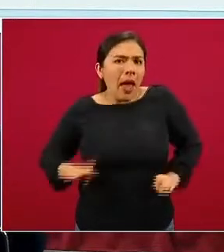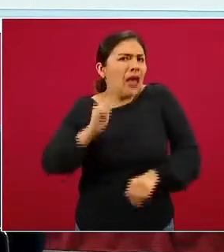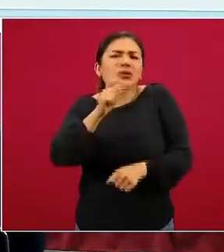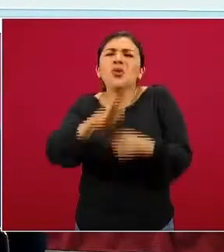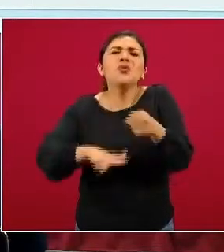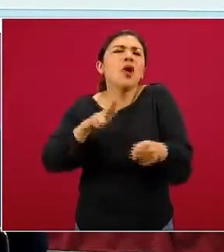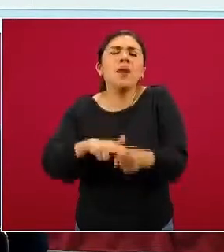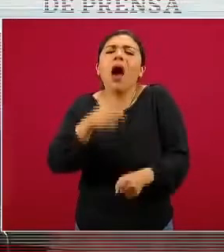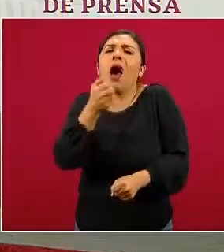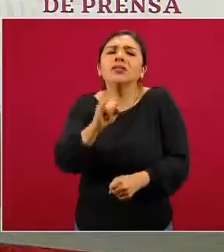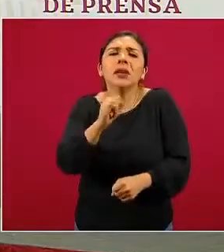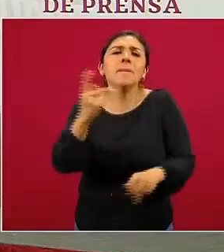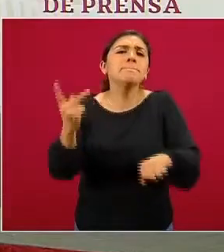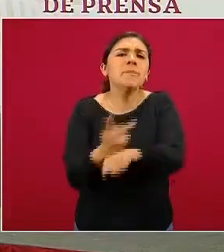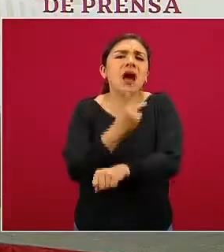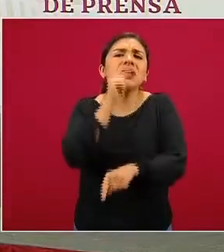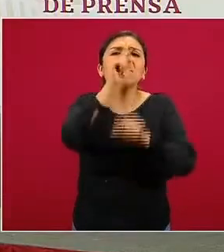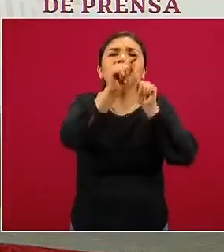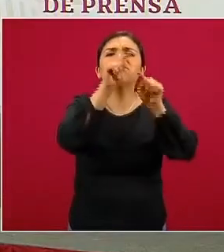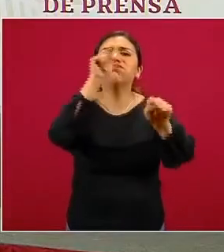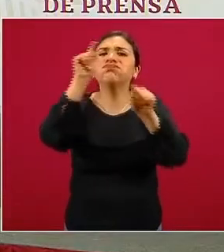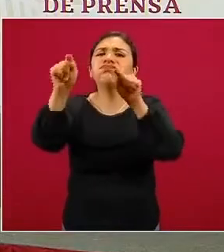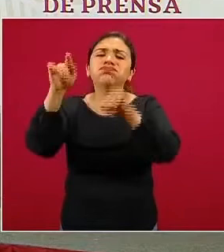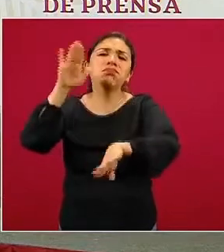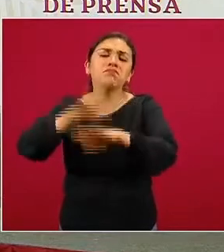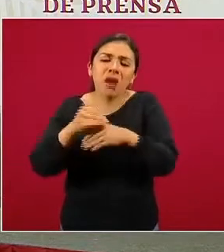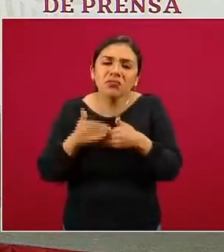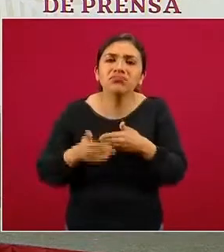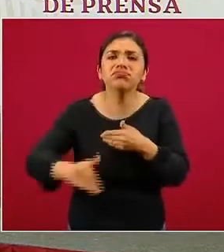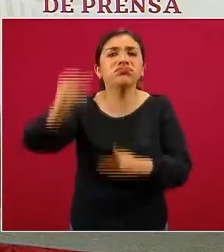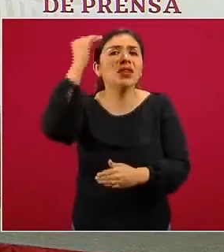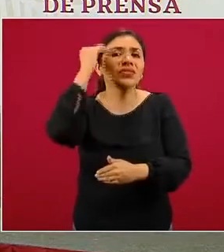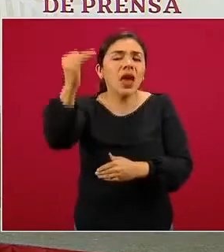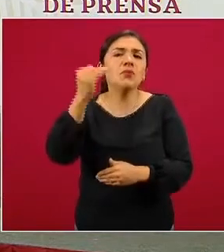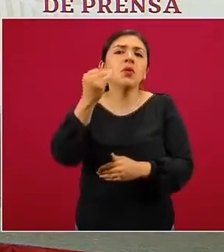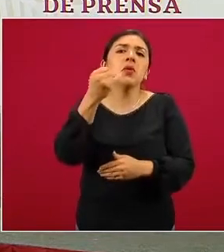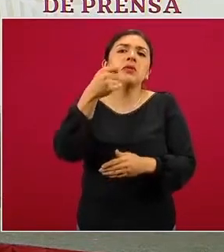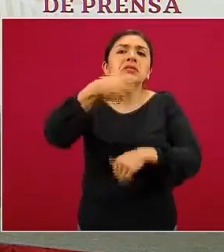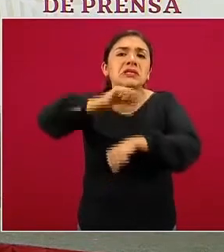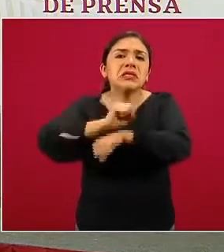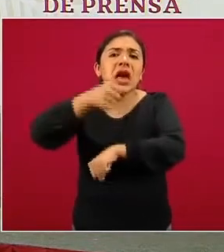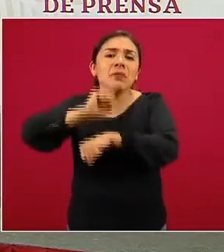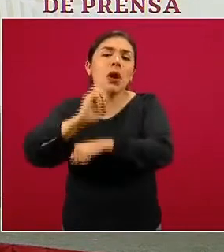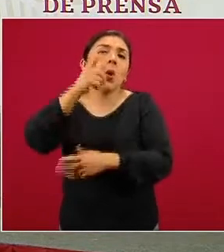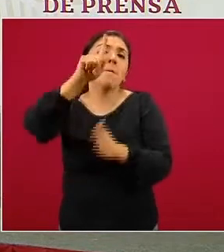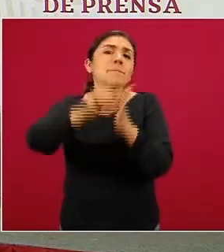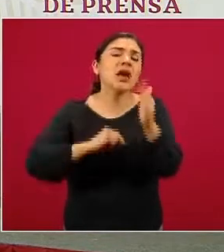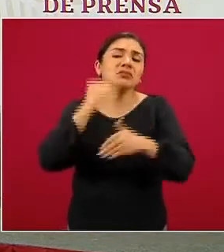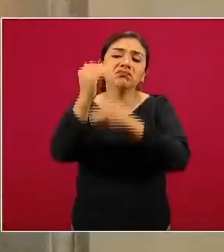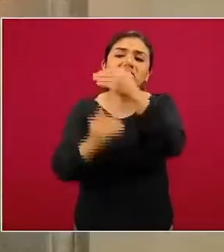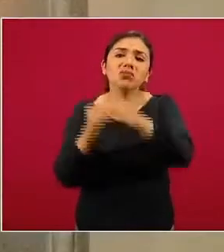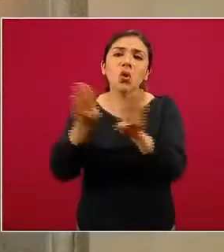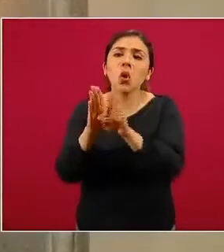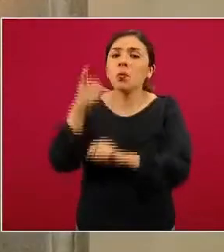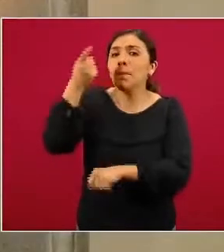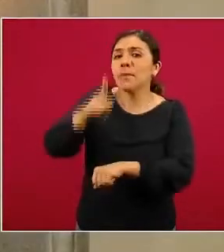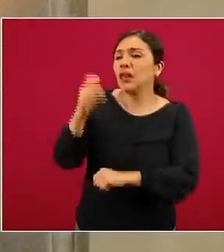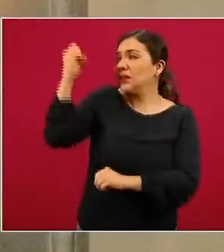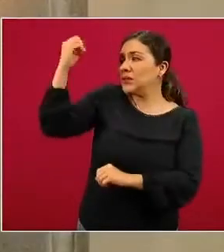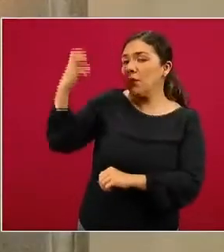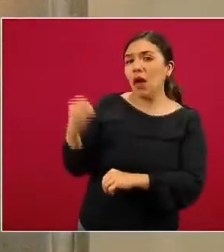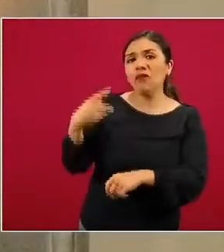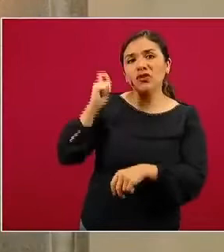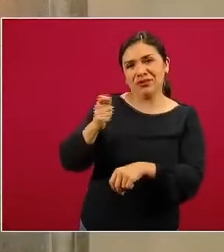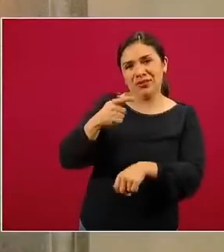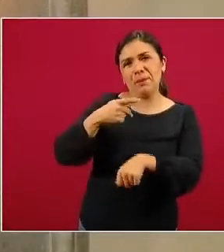normal que sucede y que sucederá en las siguientes semanas y meses en relación al semáforo de riesgo COVID, que precisamente